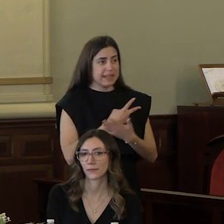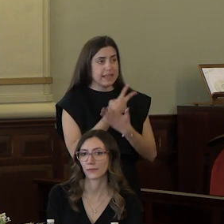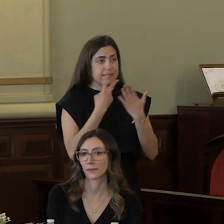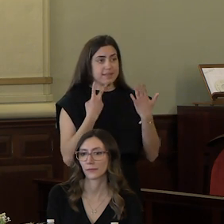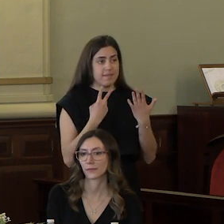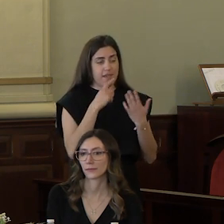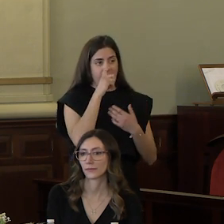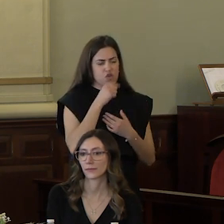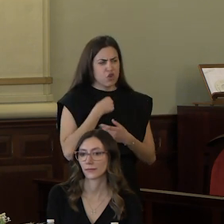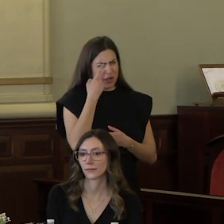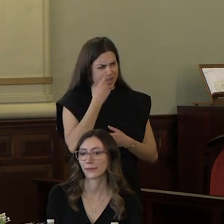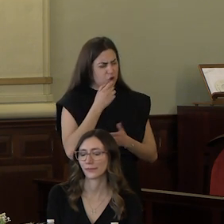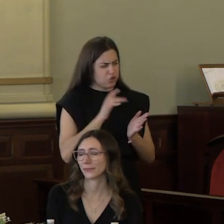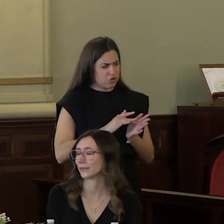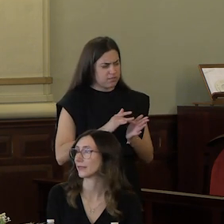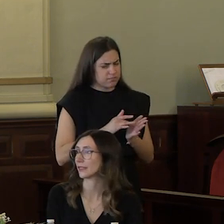2017, creo que fue,